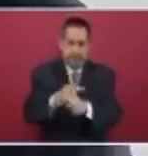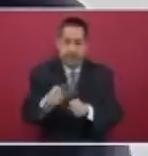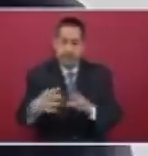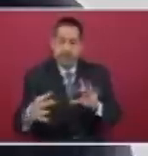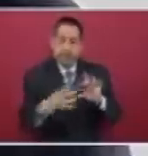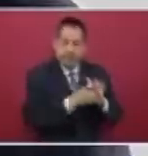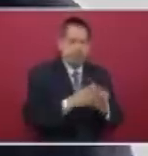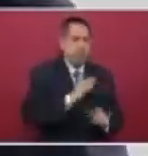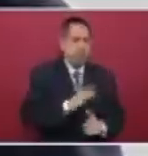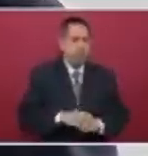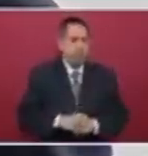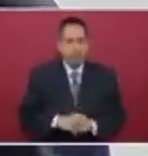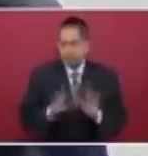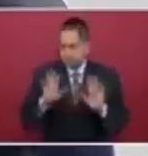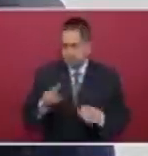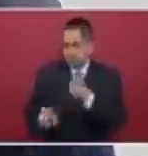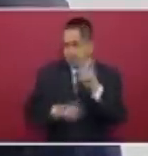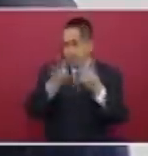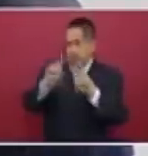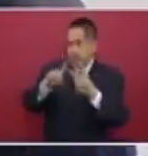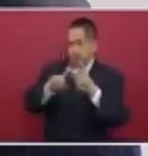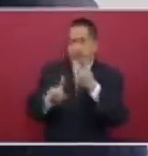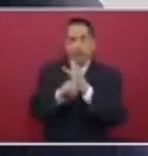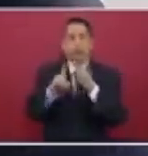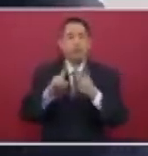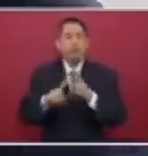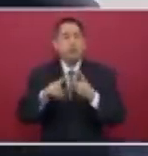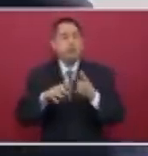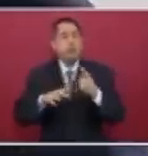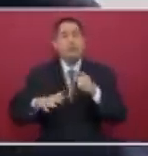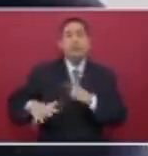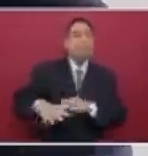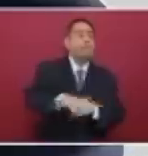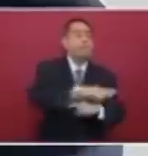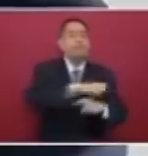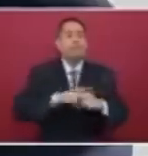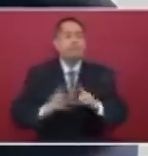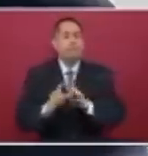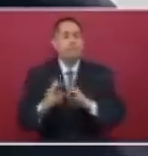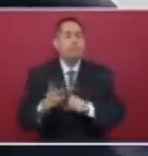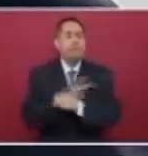el segundo gran problema la siguiente es el impacto ambiental